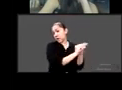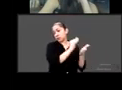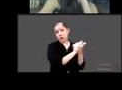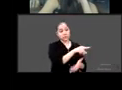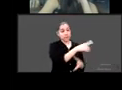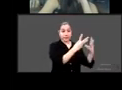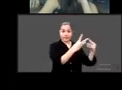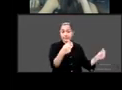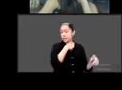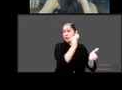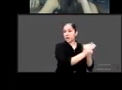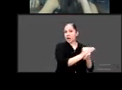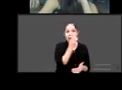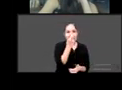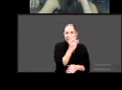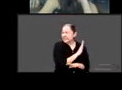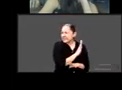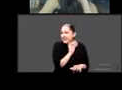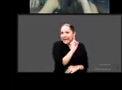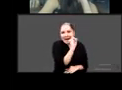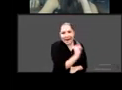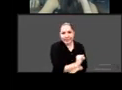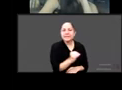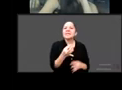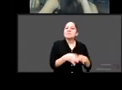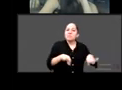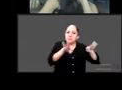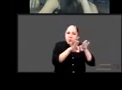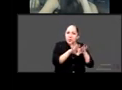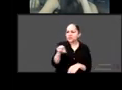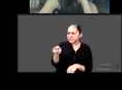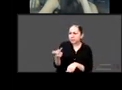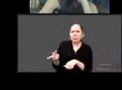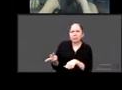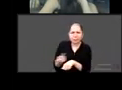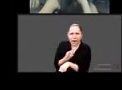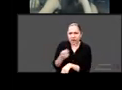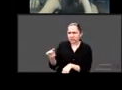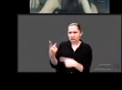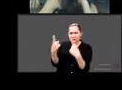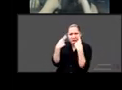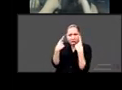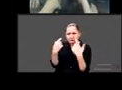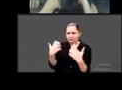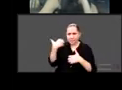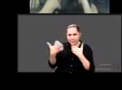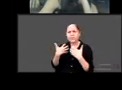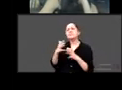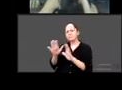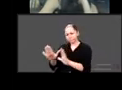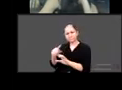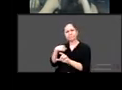su psiquismo. Acompañemos siempre su experiencia, porque si un niño se desborda es porque no se pudo